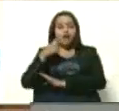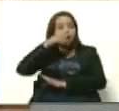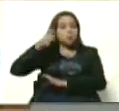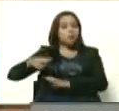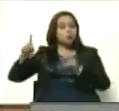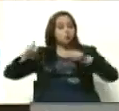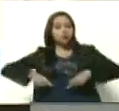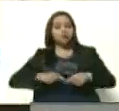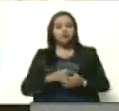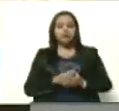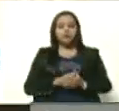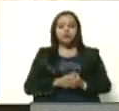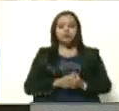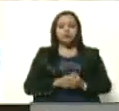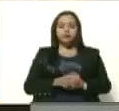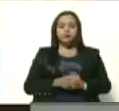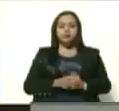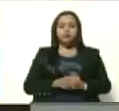apureño.